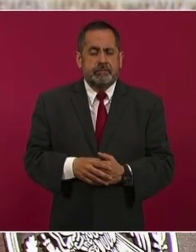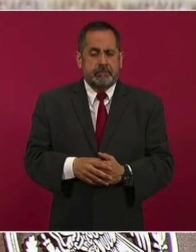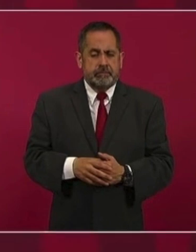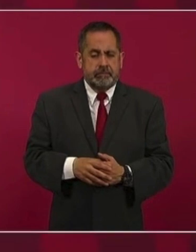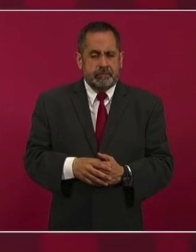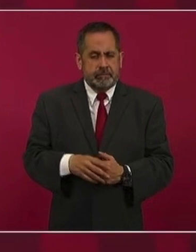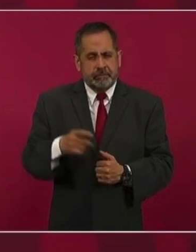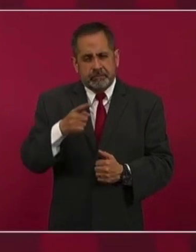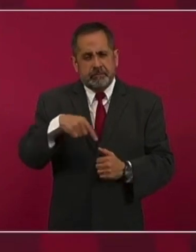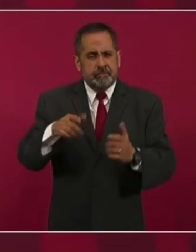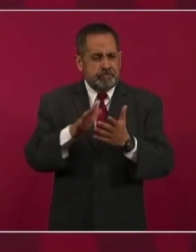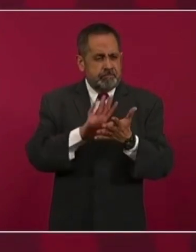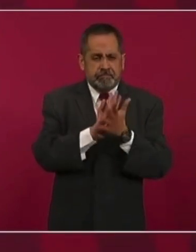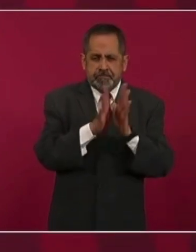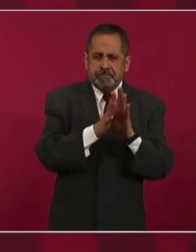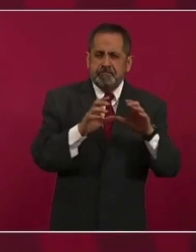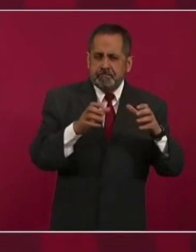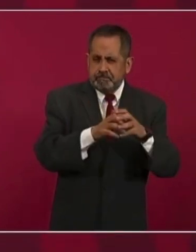Las bandas que están ahí,